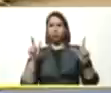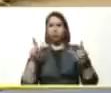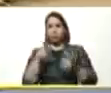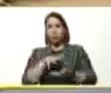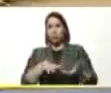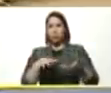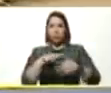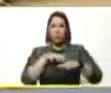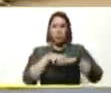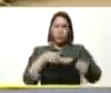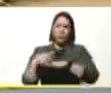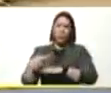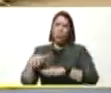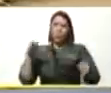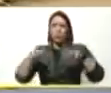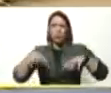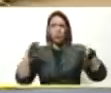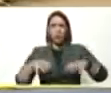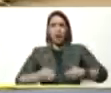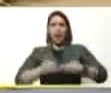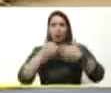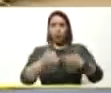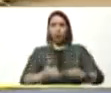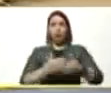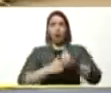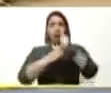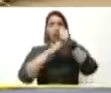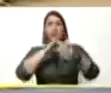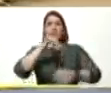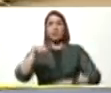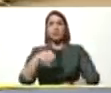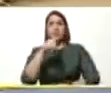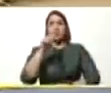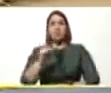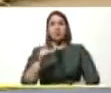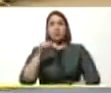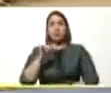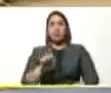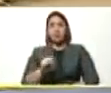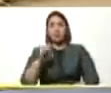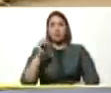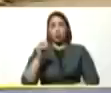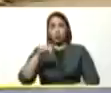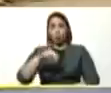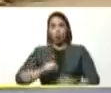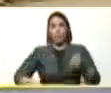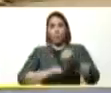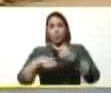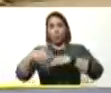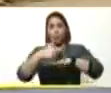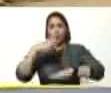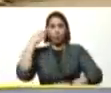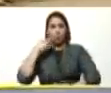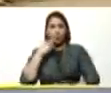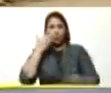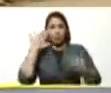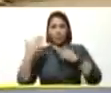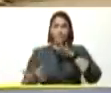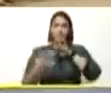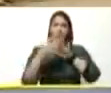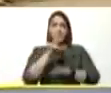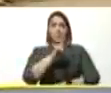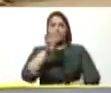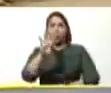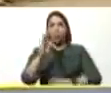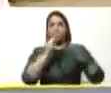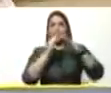las lluvias con la ayuda de un líder, Jenso Guzmán, y el apoyo del gobierno bolivariano. Allá vamos a entregar